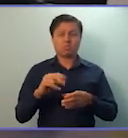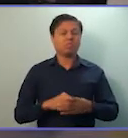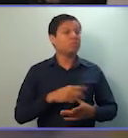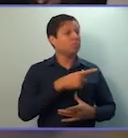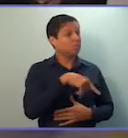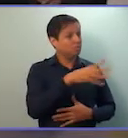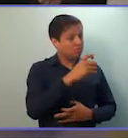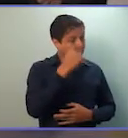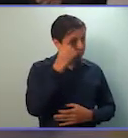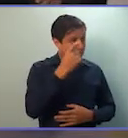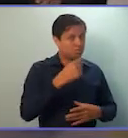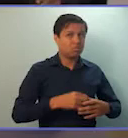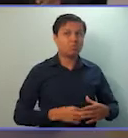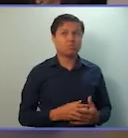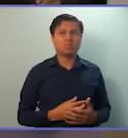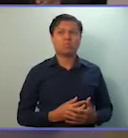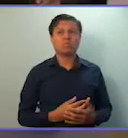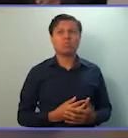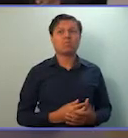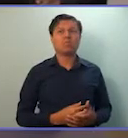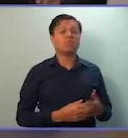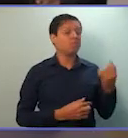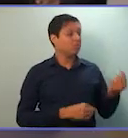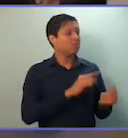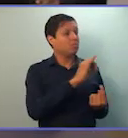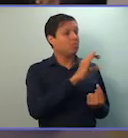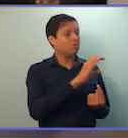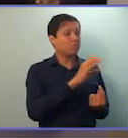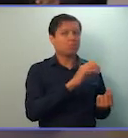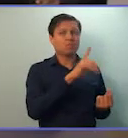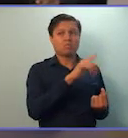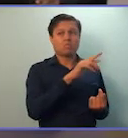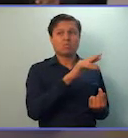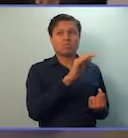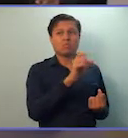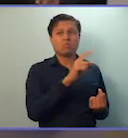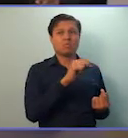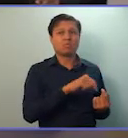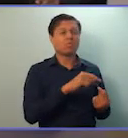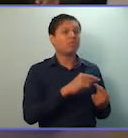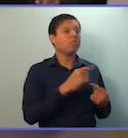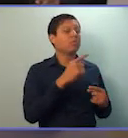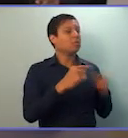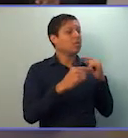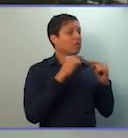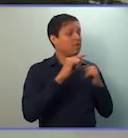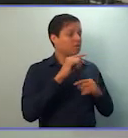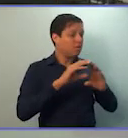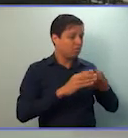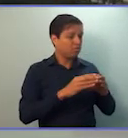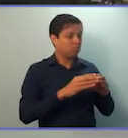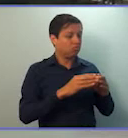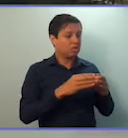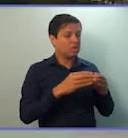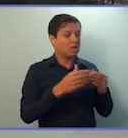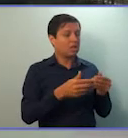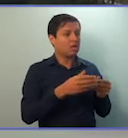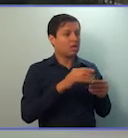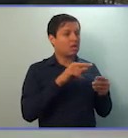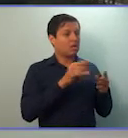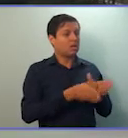recordamos nuestros amigos está con nosotros que han asociado renny a medicar claros él es el jefe de la unidad de capacitación del tribunal supremo